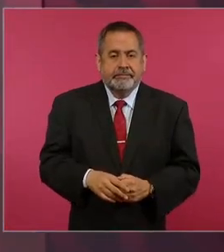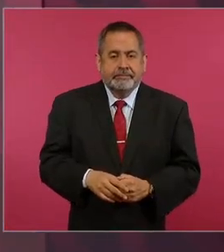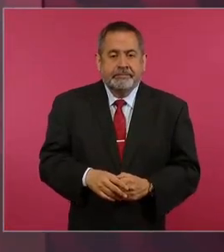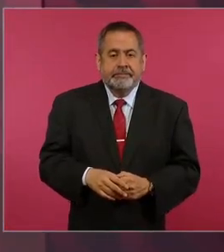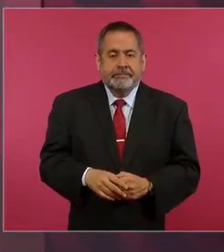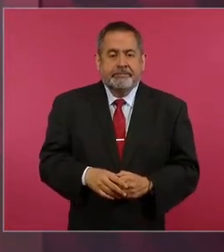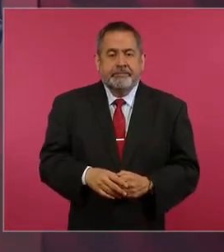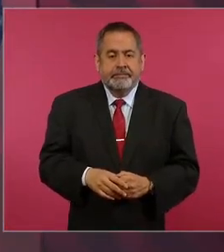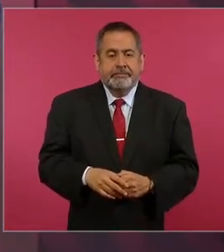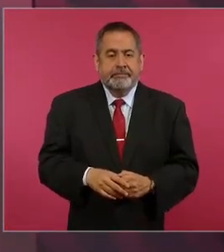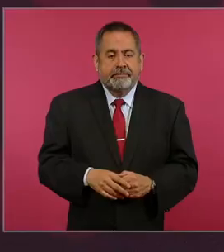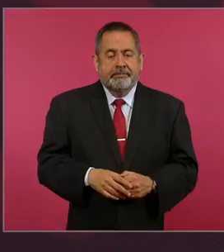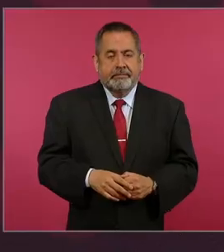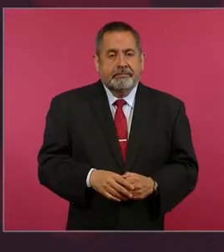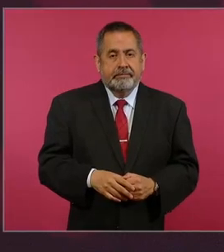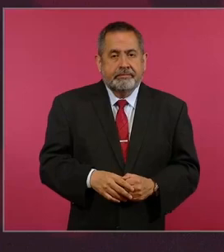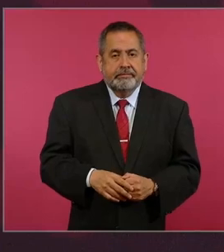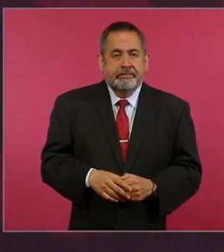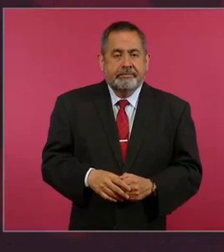a